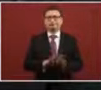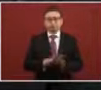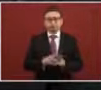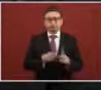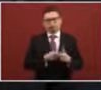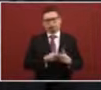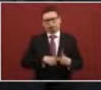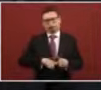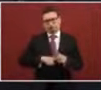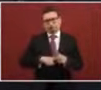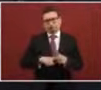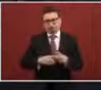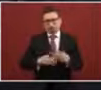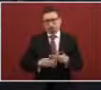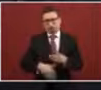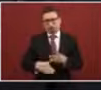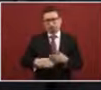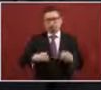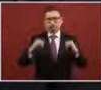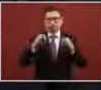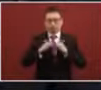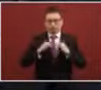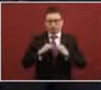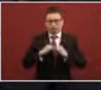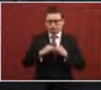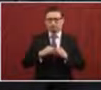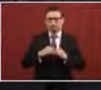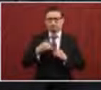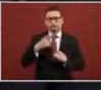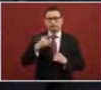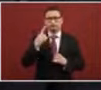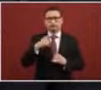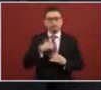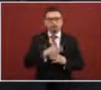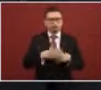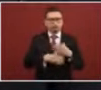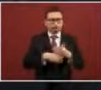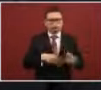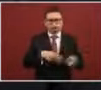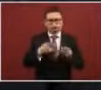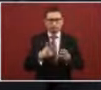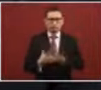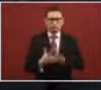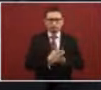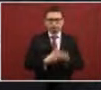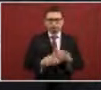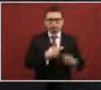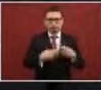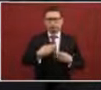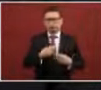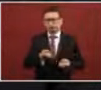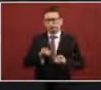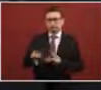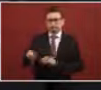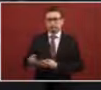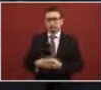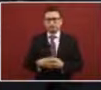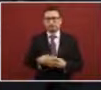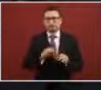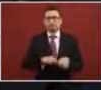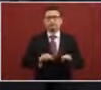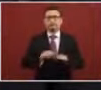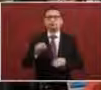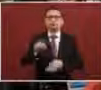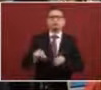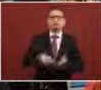inicio de los trabajos del Instituto para devolverme al pueblo lo robado, no nada más por el simbolismo del lugar donde